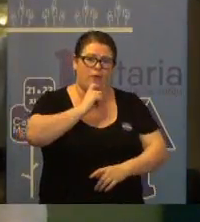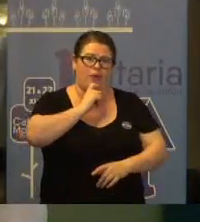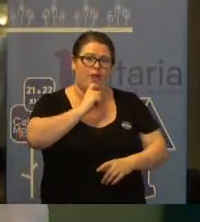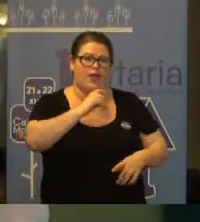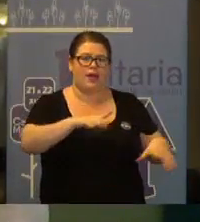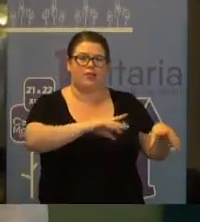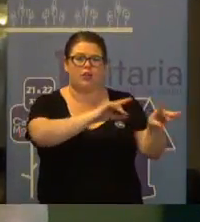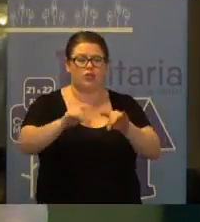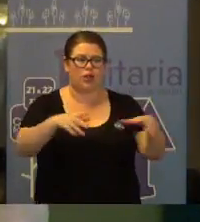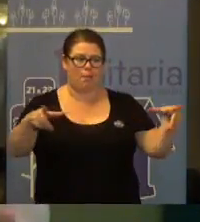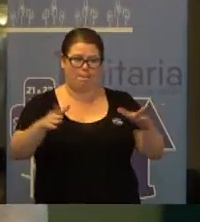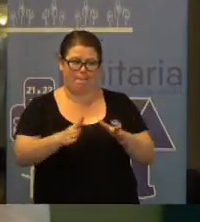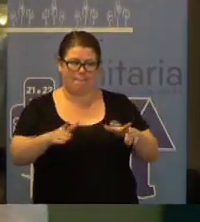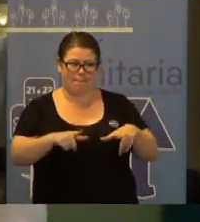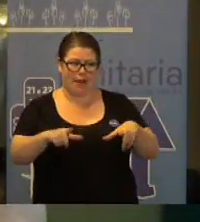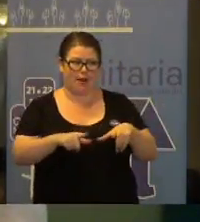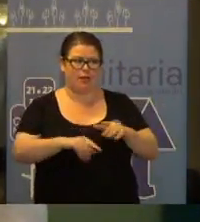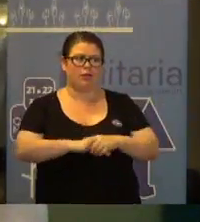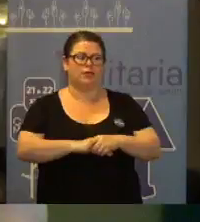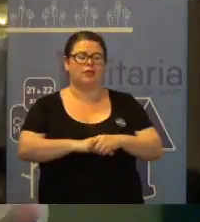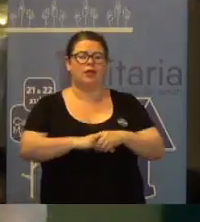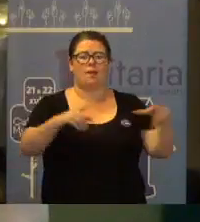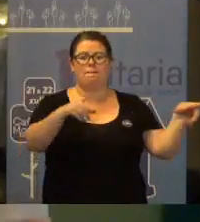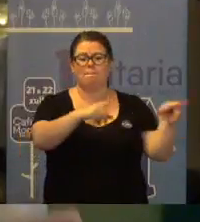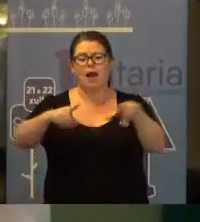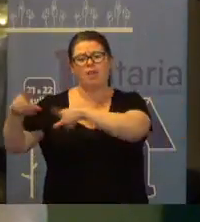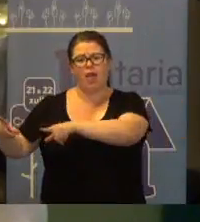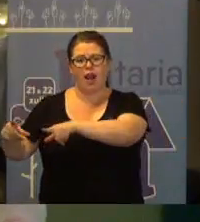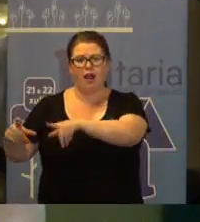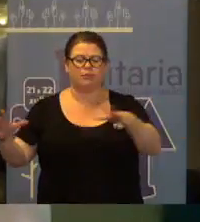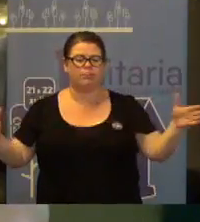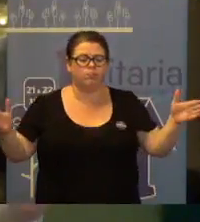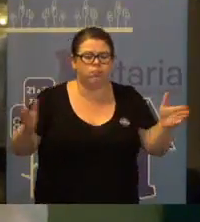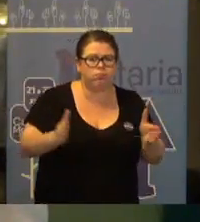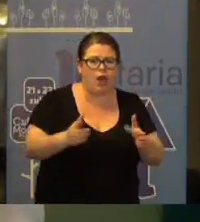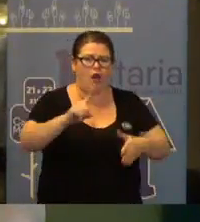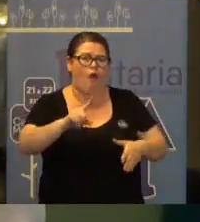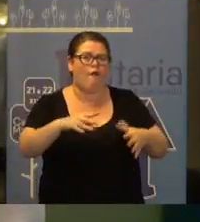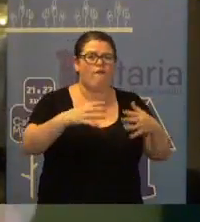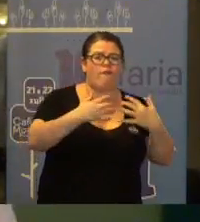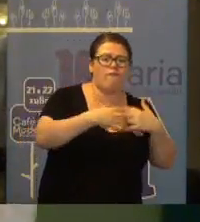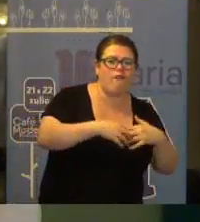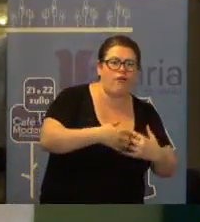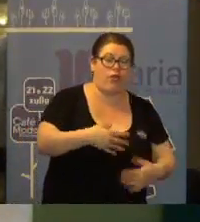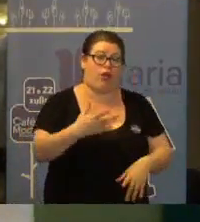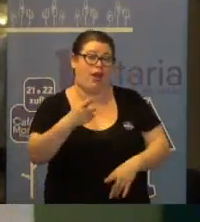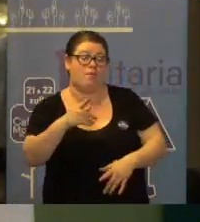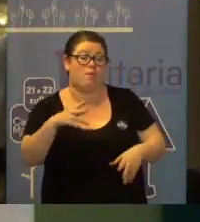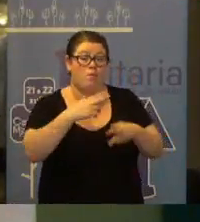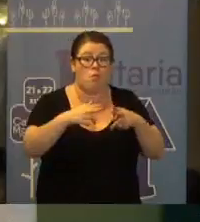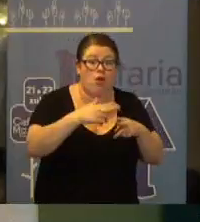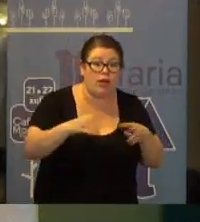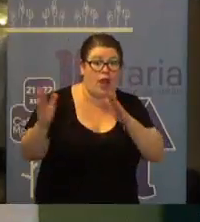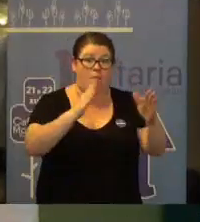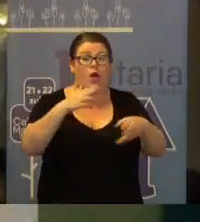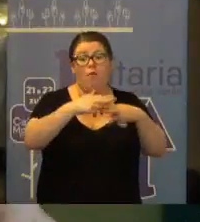non significa a concentración parcelaria. A concentración parcelaria non funciona en política, neste tempo